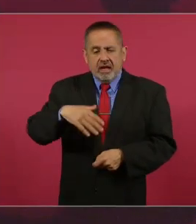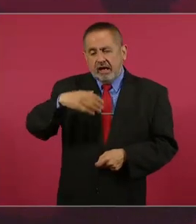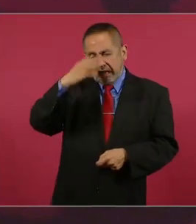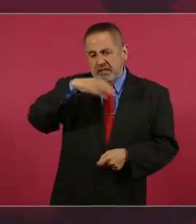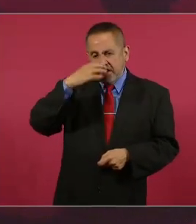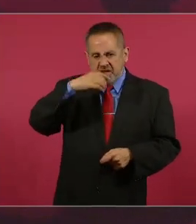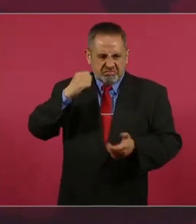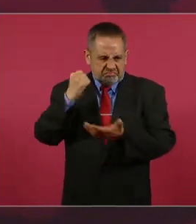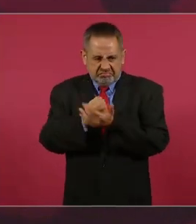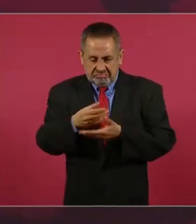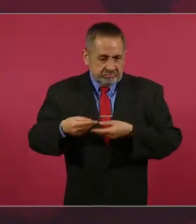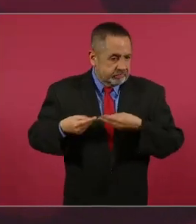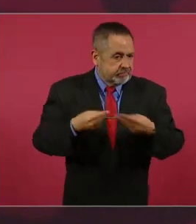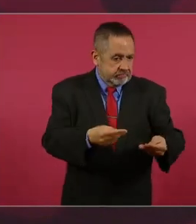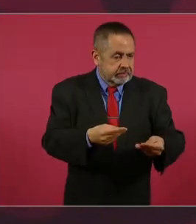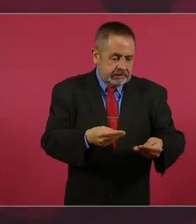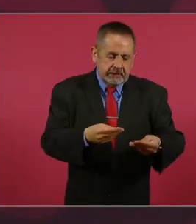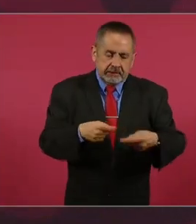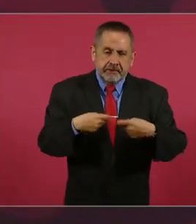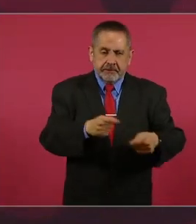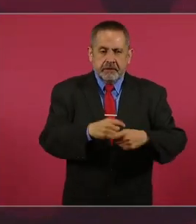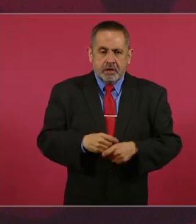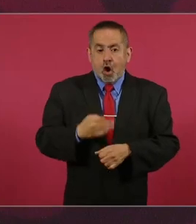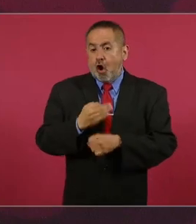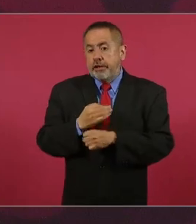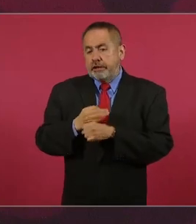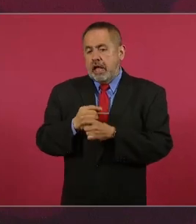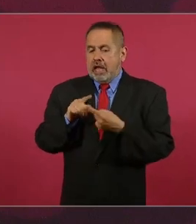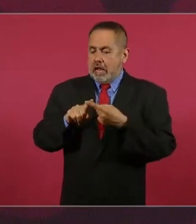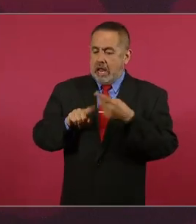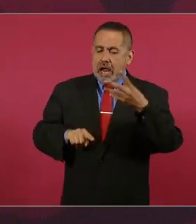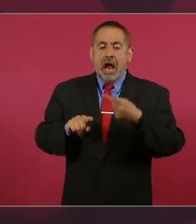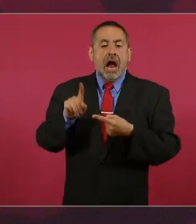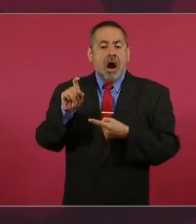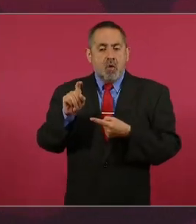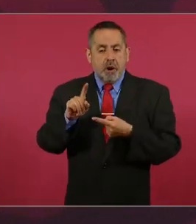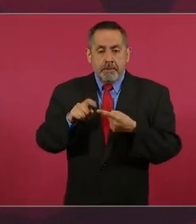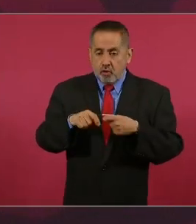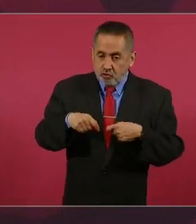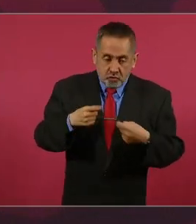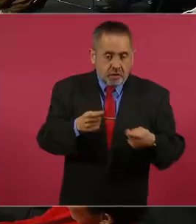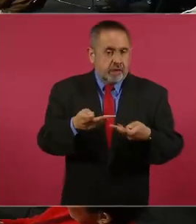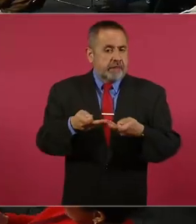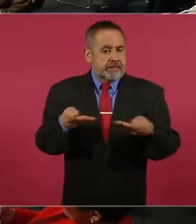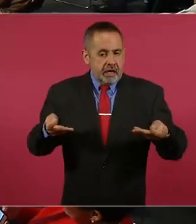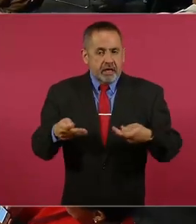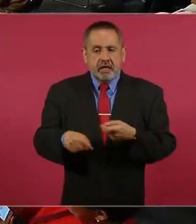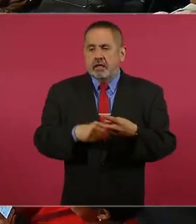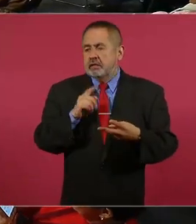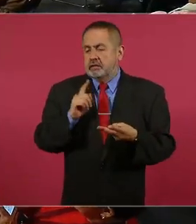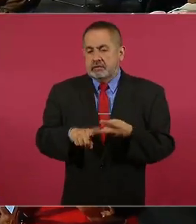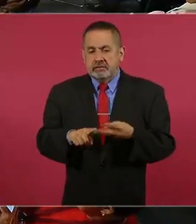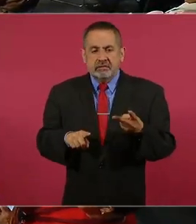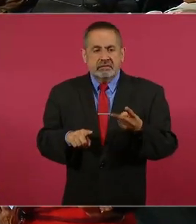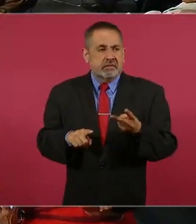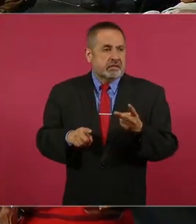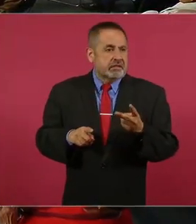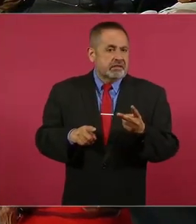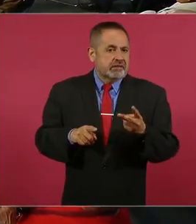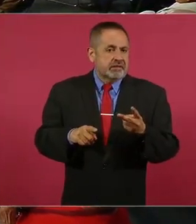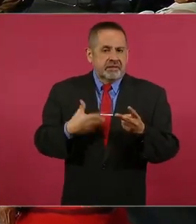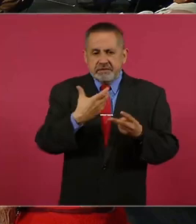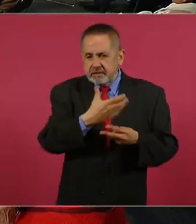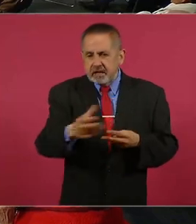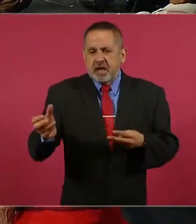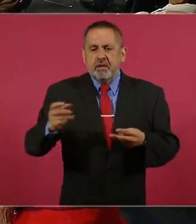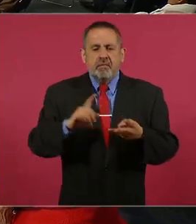un plan integral. Aquí nada más estamos hablando de agua, pero es tierra, son obras